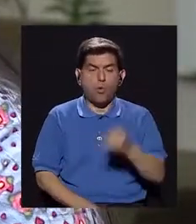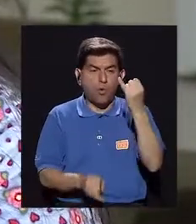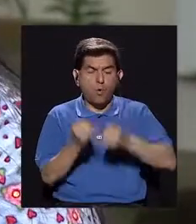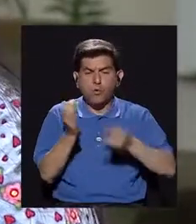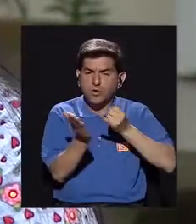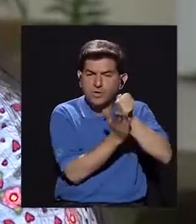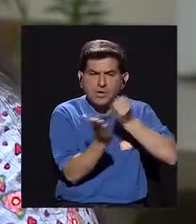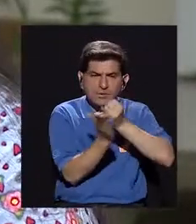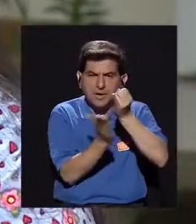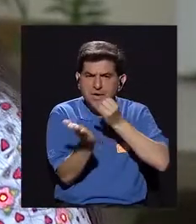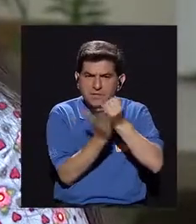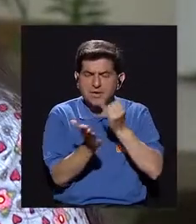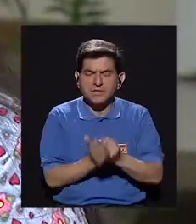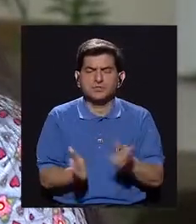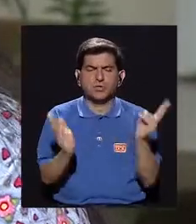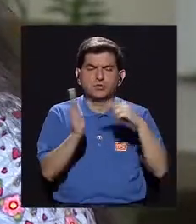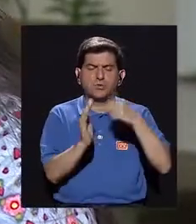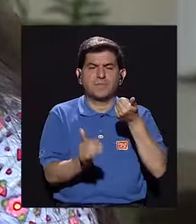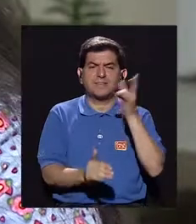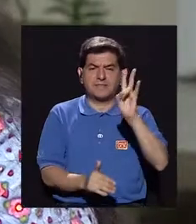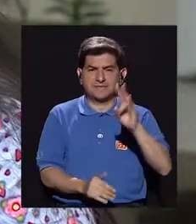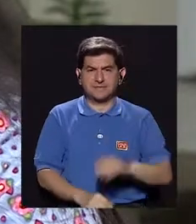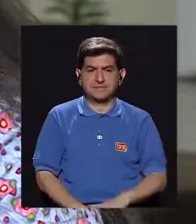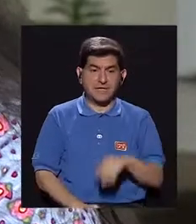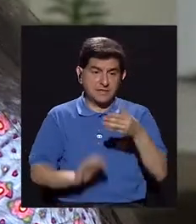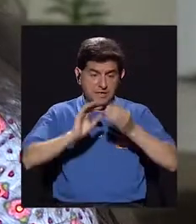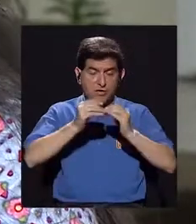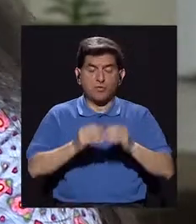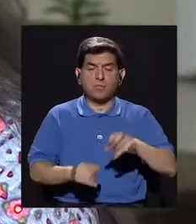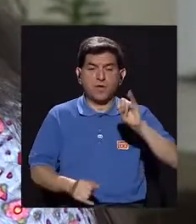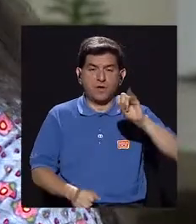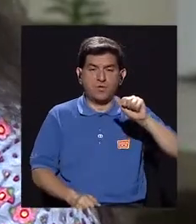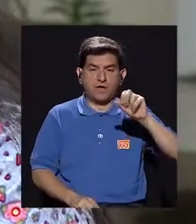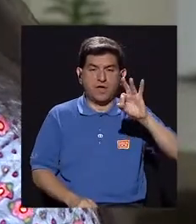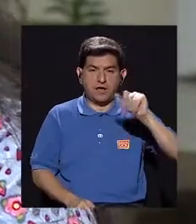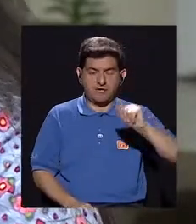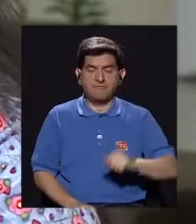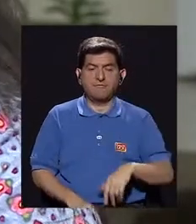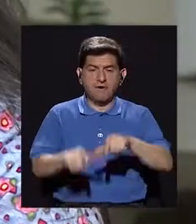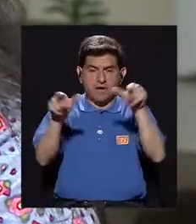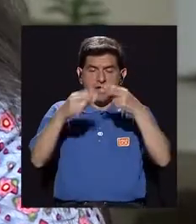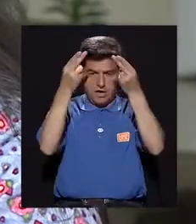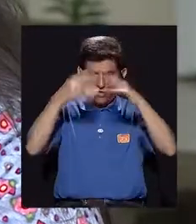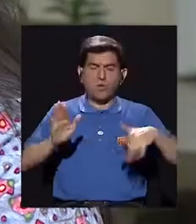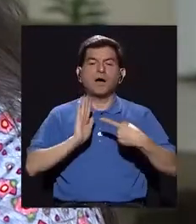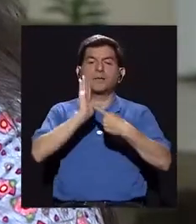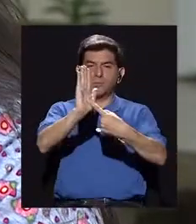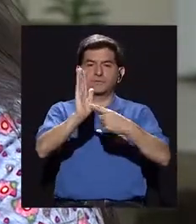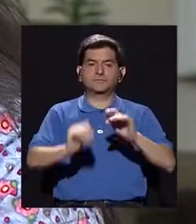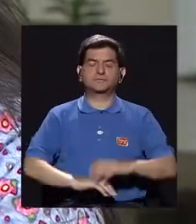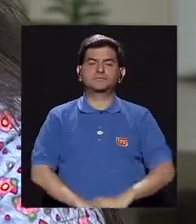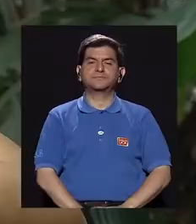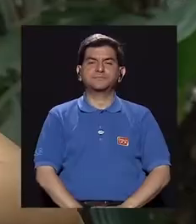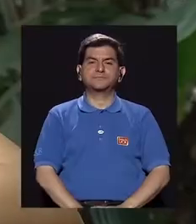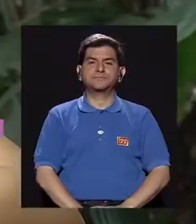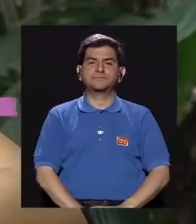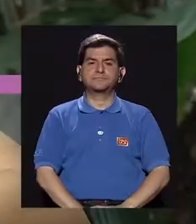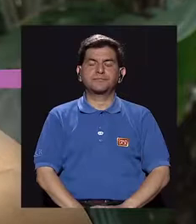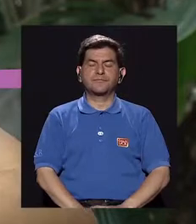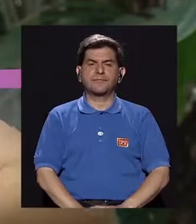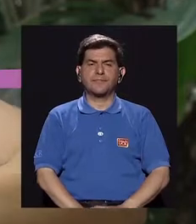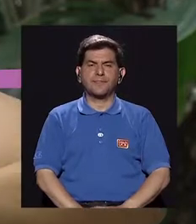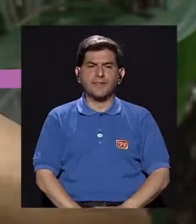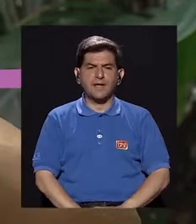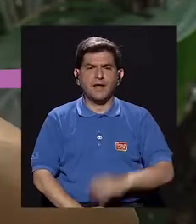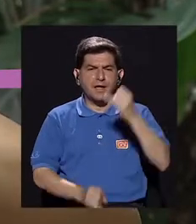en las últimas investigaciones de este 2017, que hay datos en IAFE que en la página web inclusive están. A